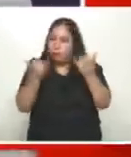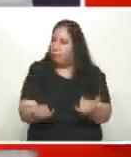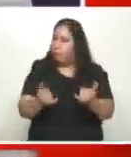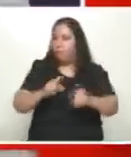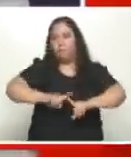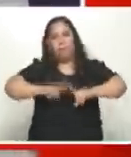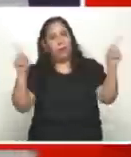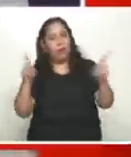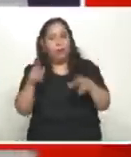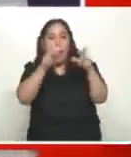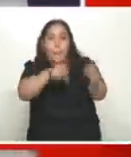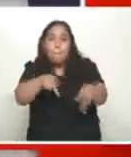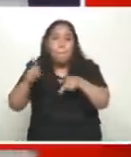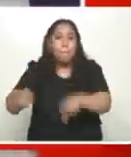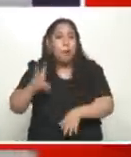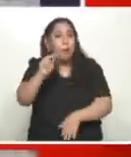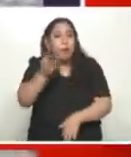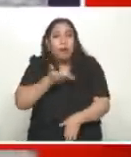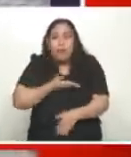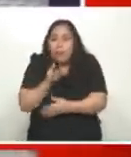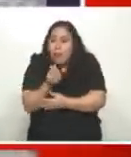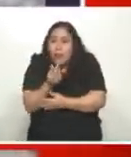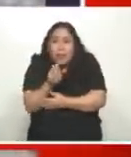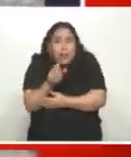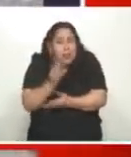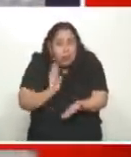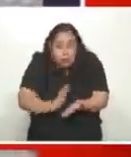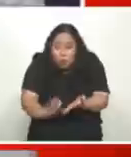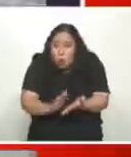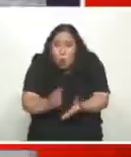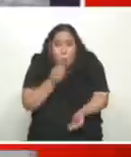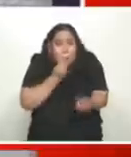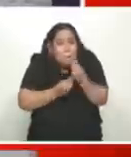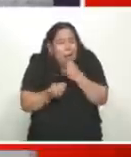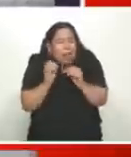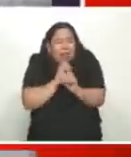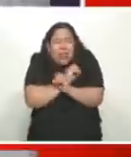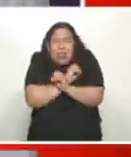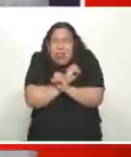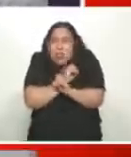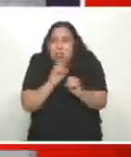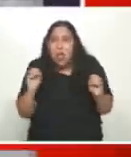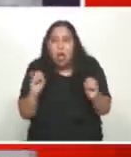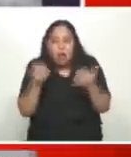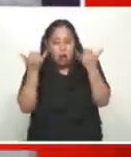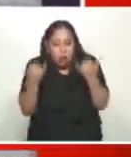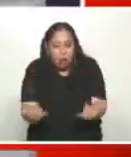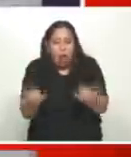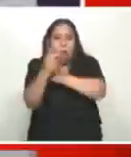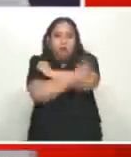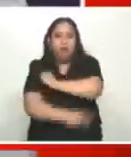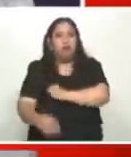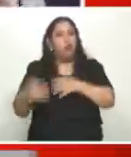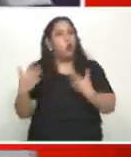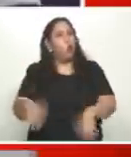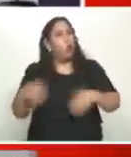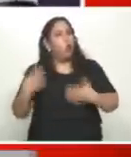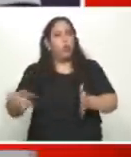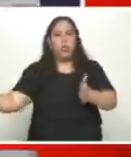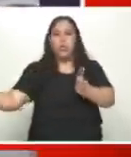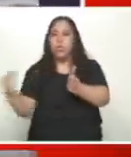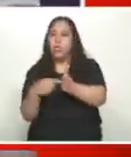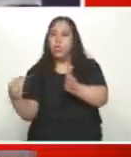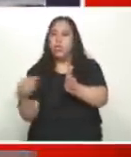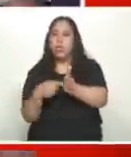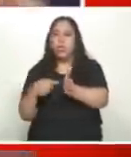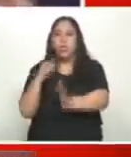de comer. Ese es el país que se recibió, con 20.000 millones de endeudamiento. Esas cifras no las podemos